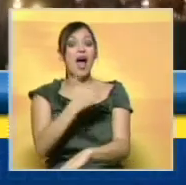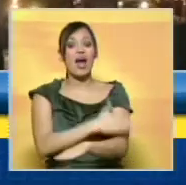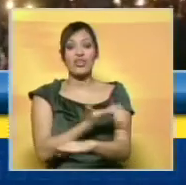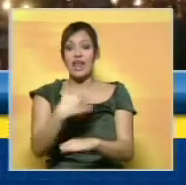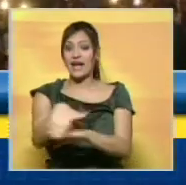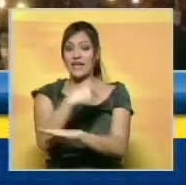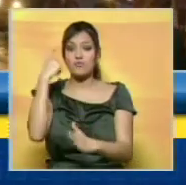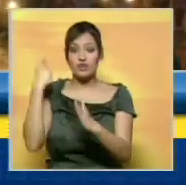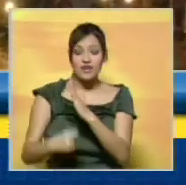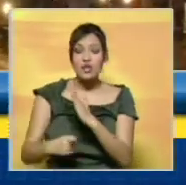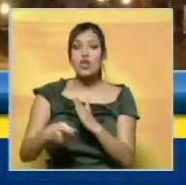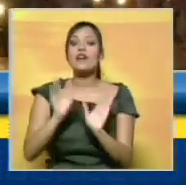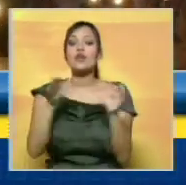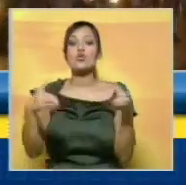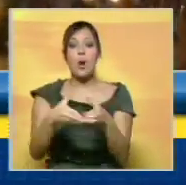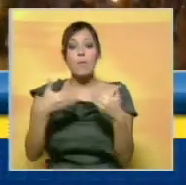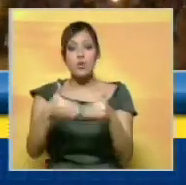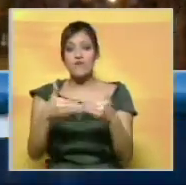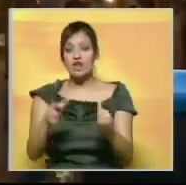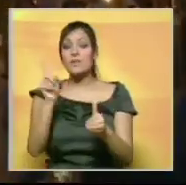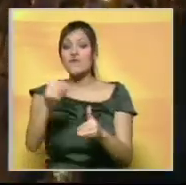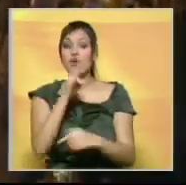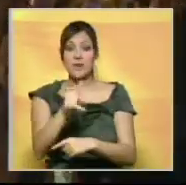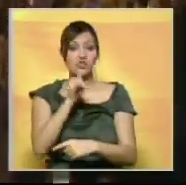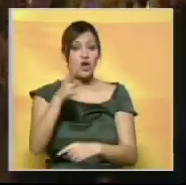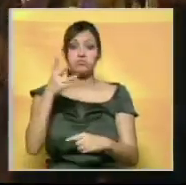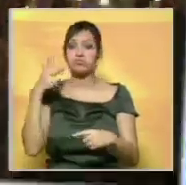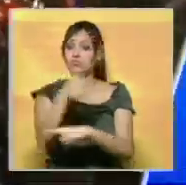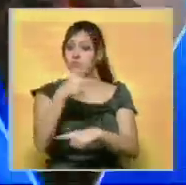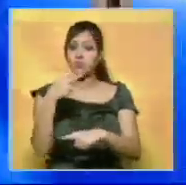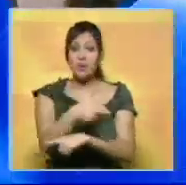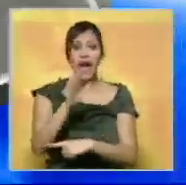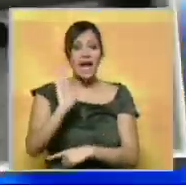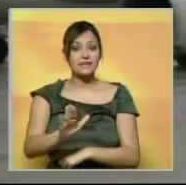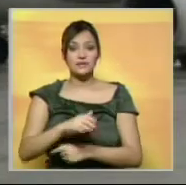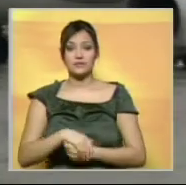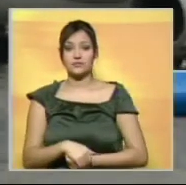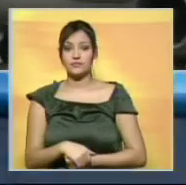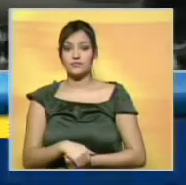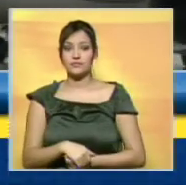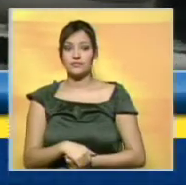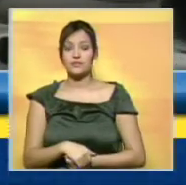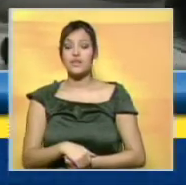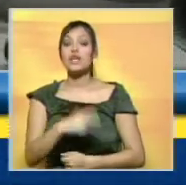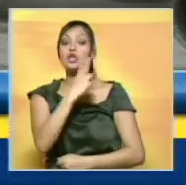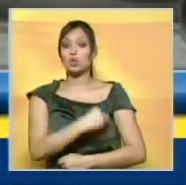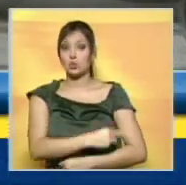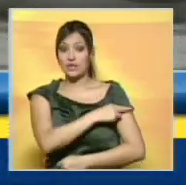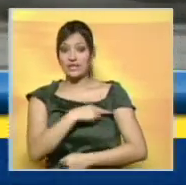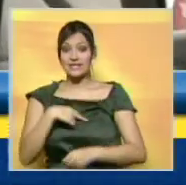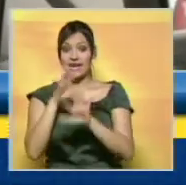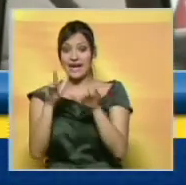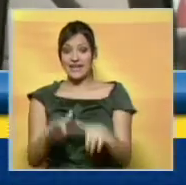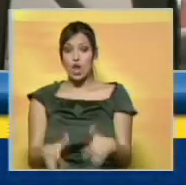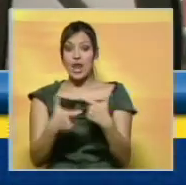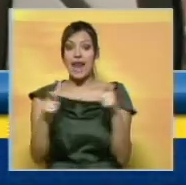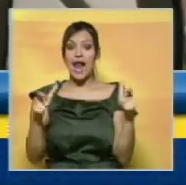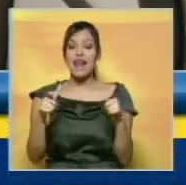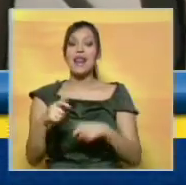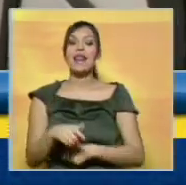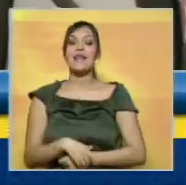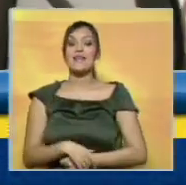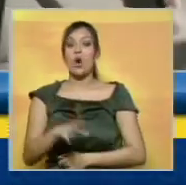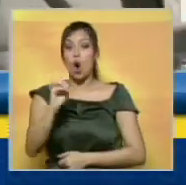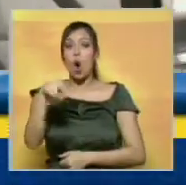públicas y censurar a los medios de información. En Suiza, el secretario general de Naciones Unidas,